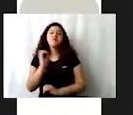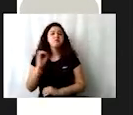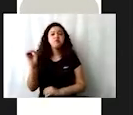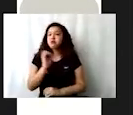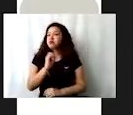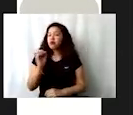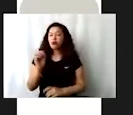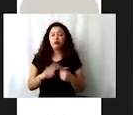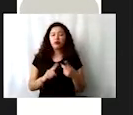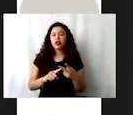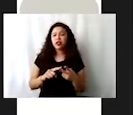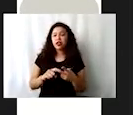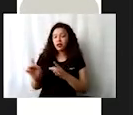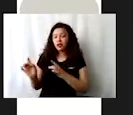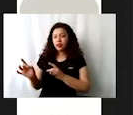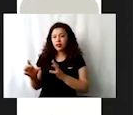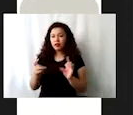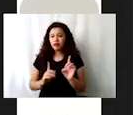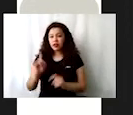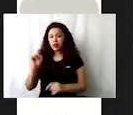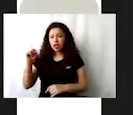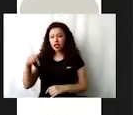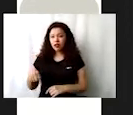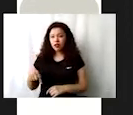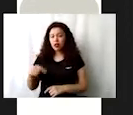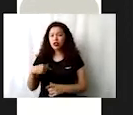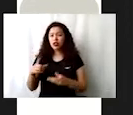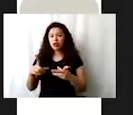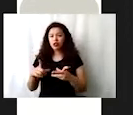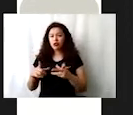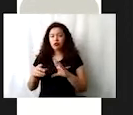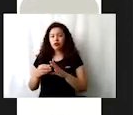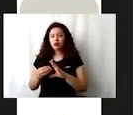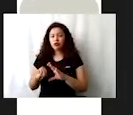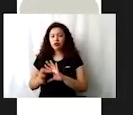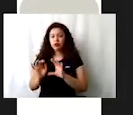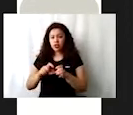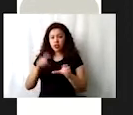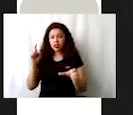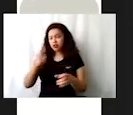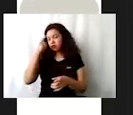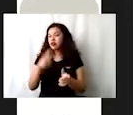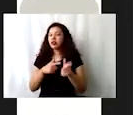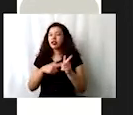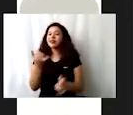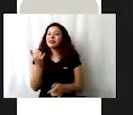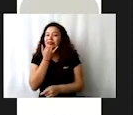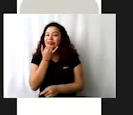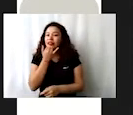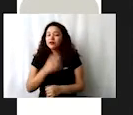Ni con las flechitas de arriba abajo. Me voy a tener que salir. ¿Me van a ustedes a disculpar para darle continuidad a esto?